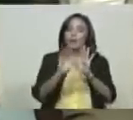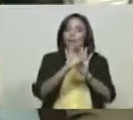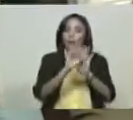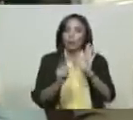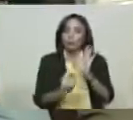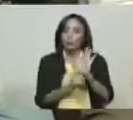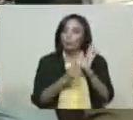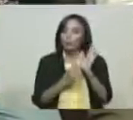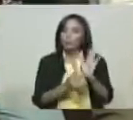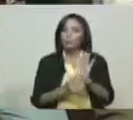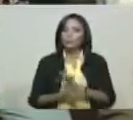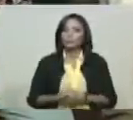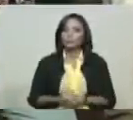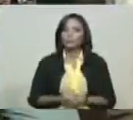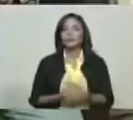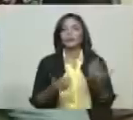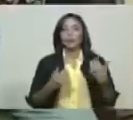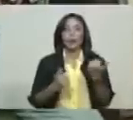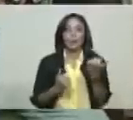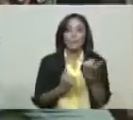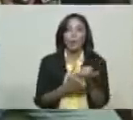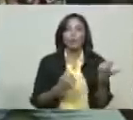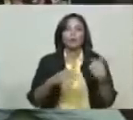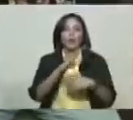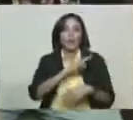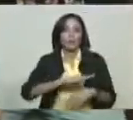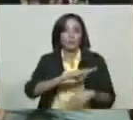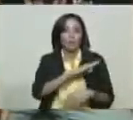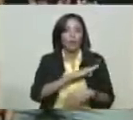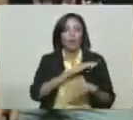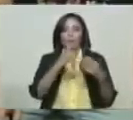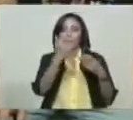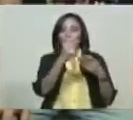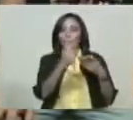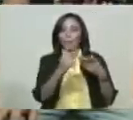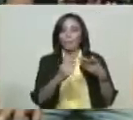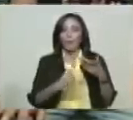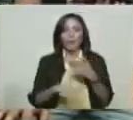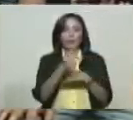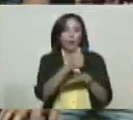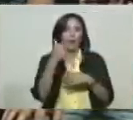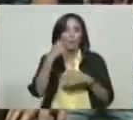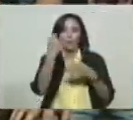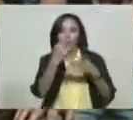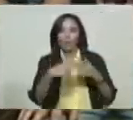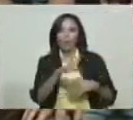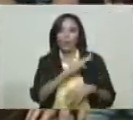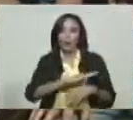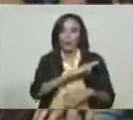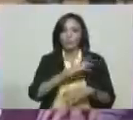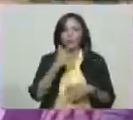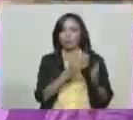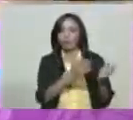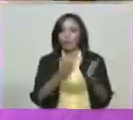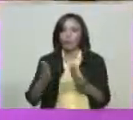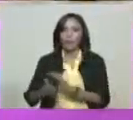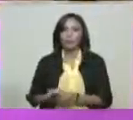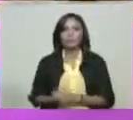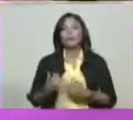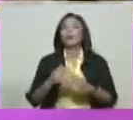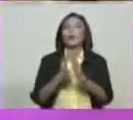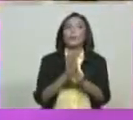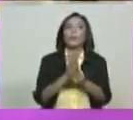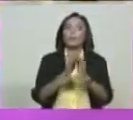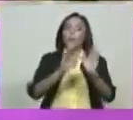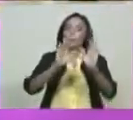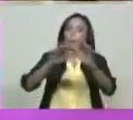constitucionales que blinden las misiones y grandes misiones, cada una de ellas. Yo le pido a la Asamblea Nacional